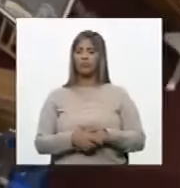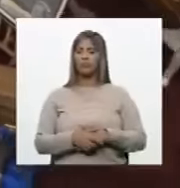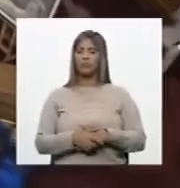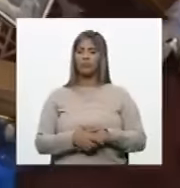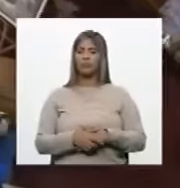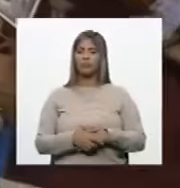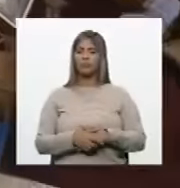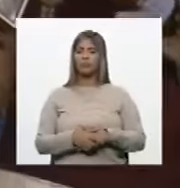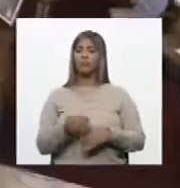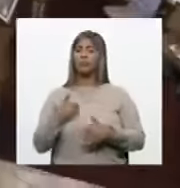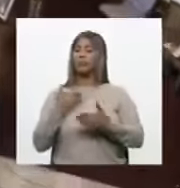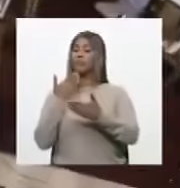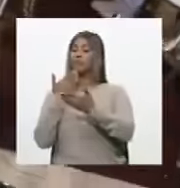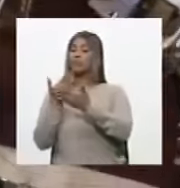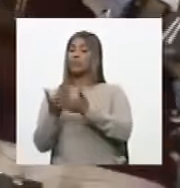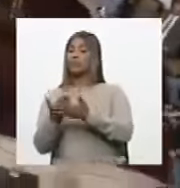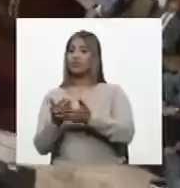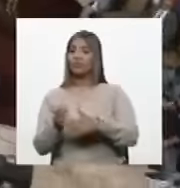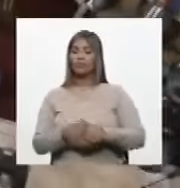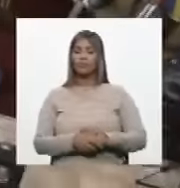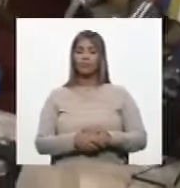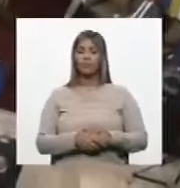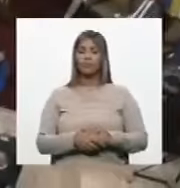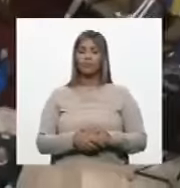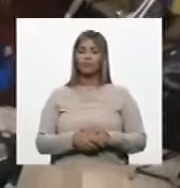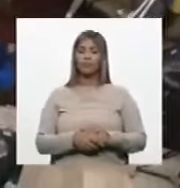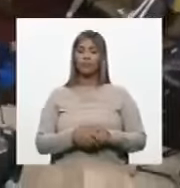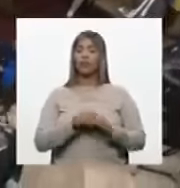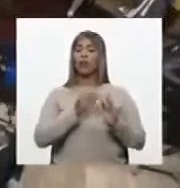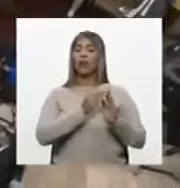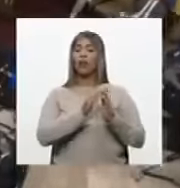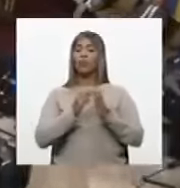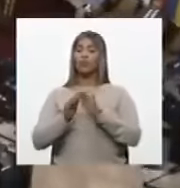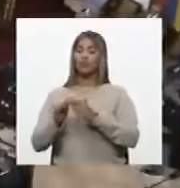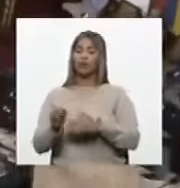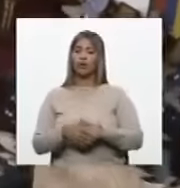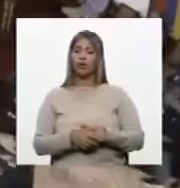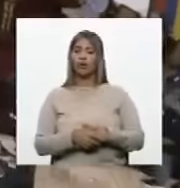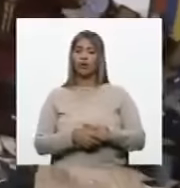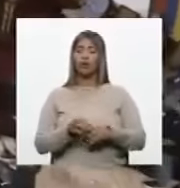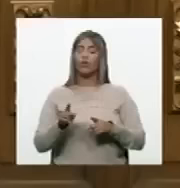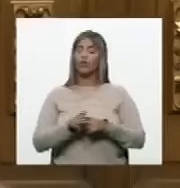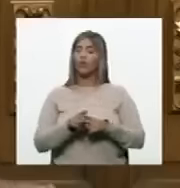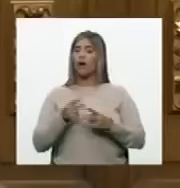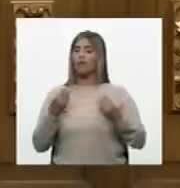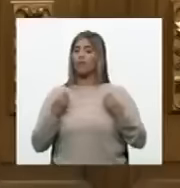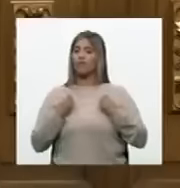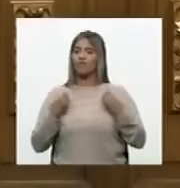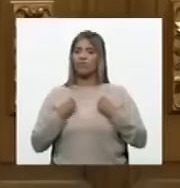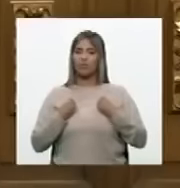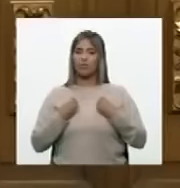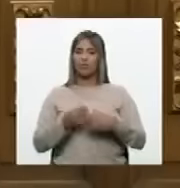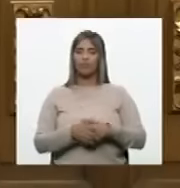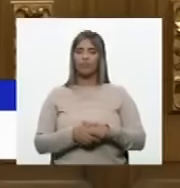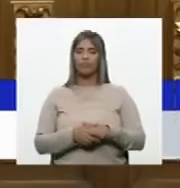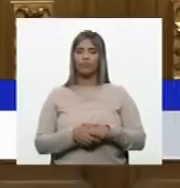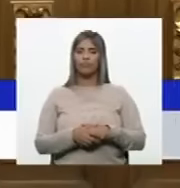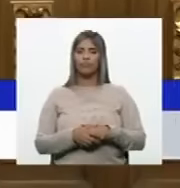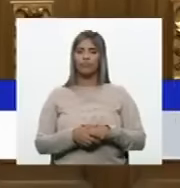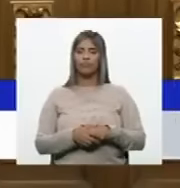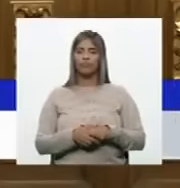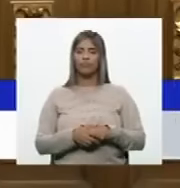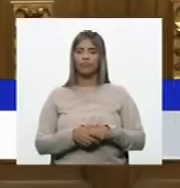le encomendó a las comunas como a su vida.